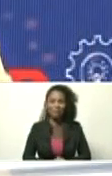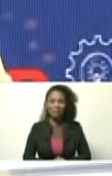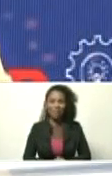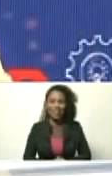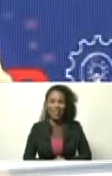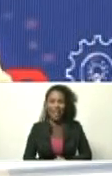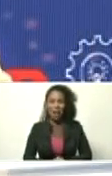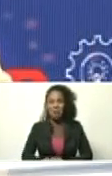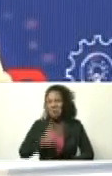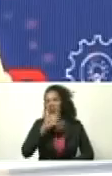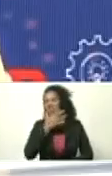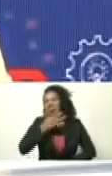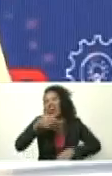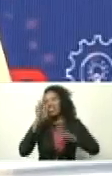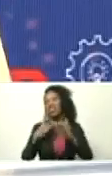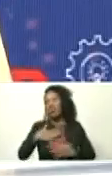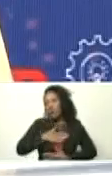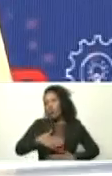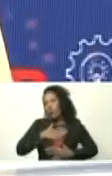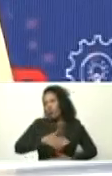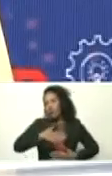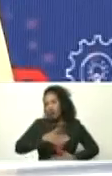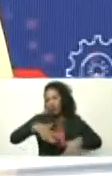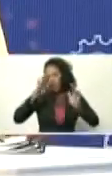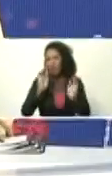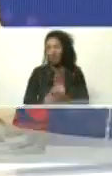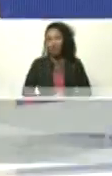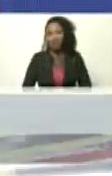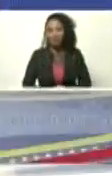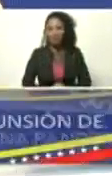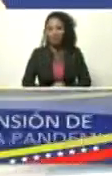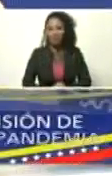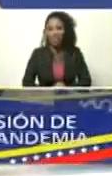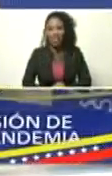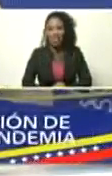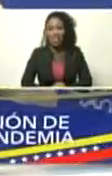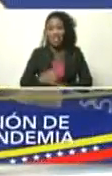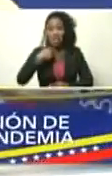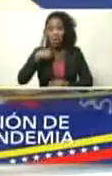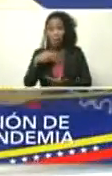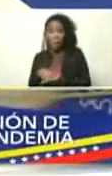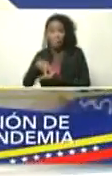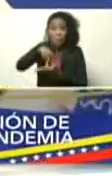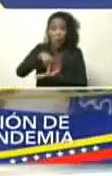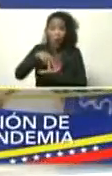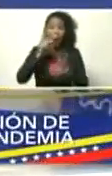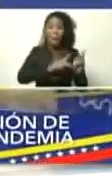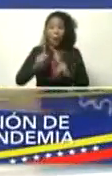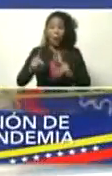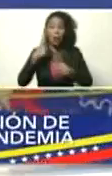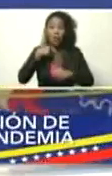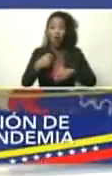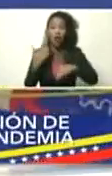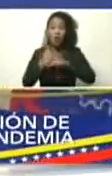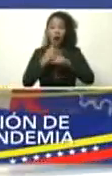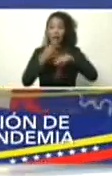Era más fácil, era más fácil. Si yo me hubiera parado en esos programas, tenía un chor.